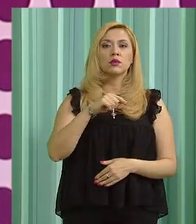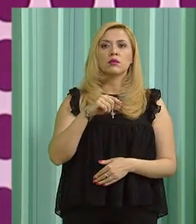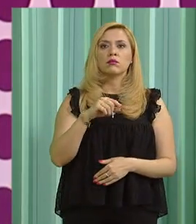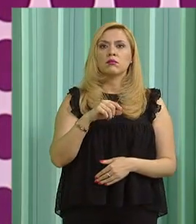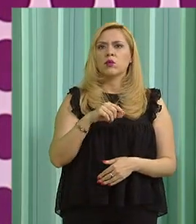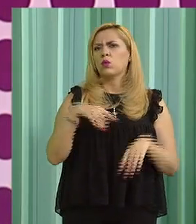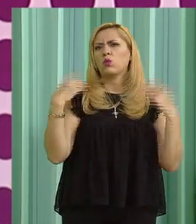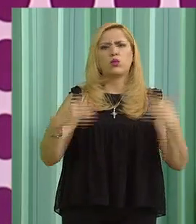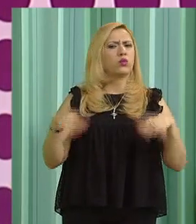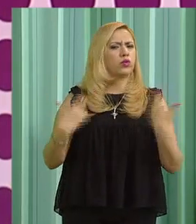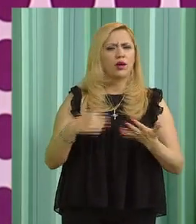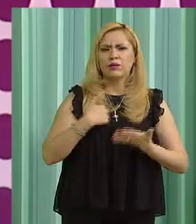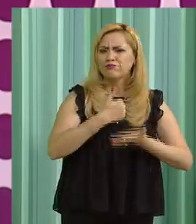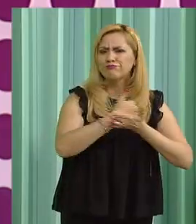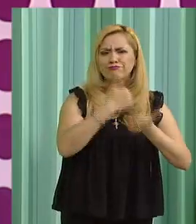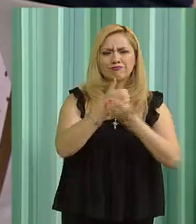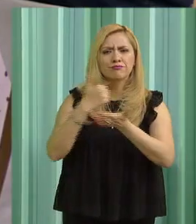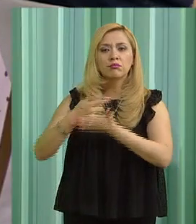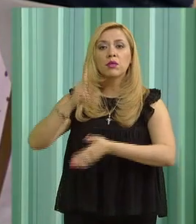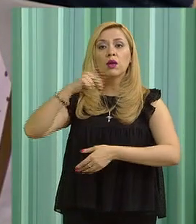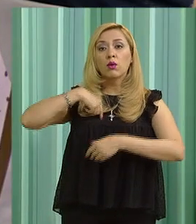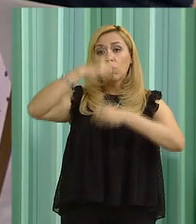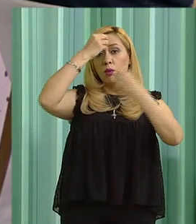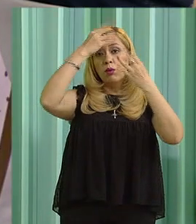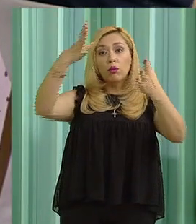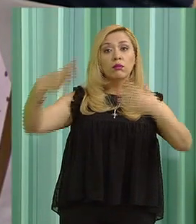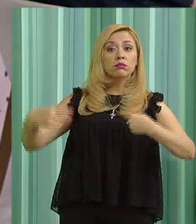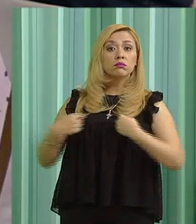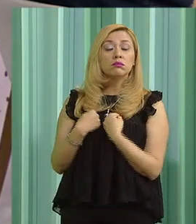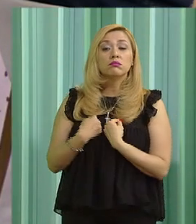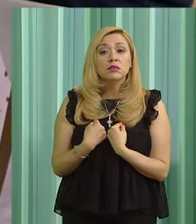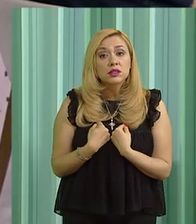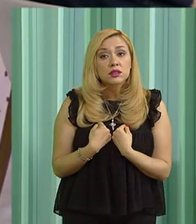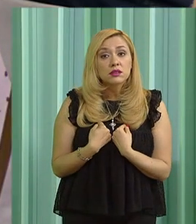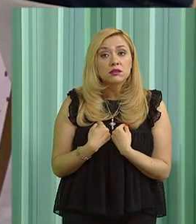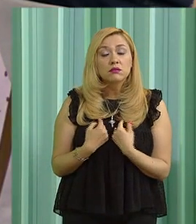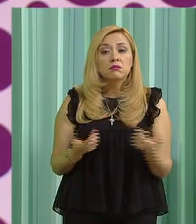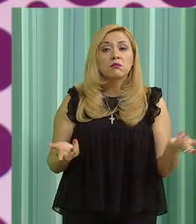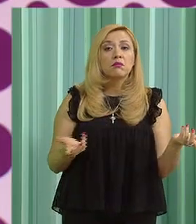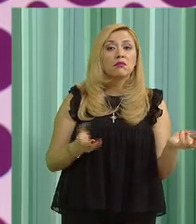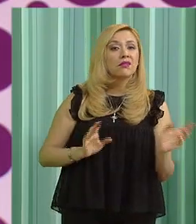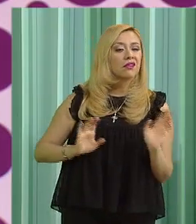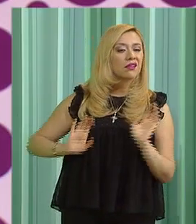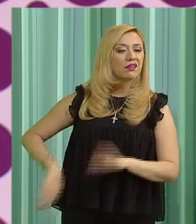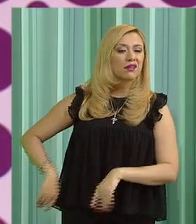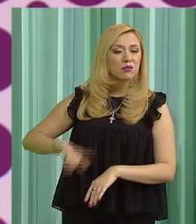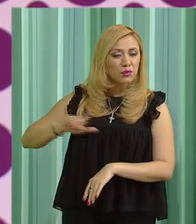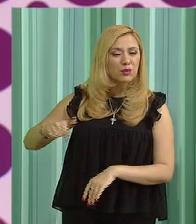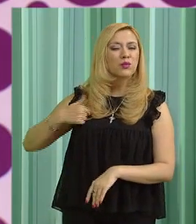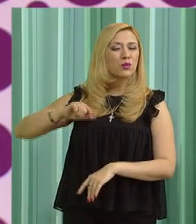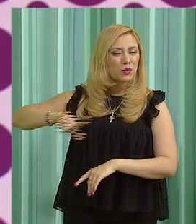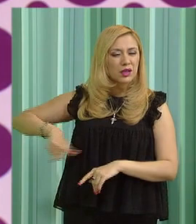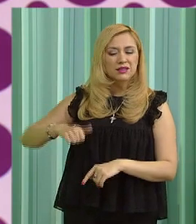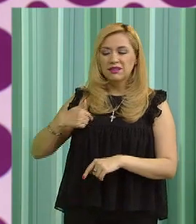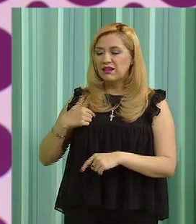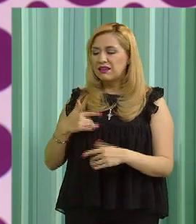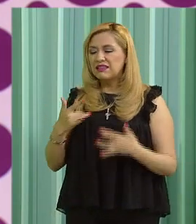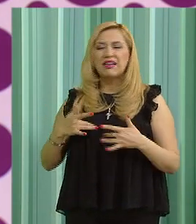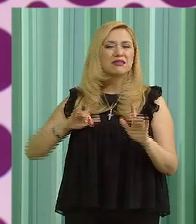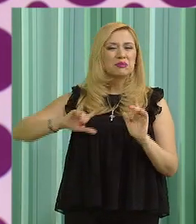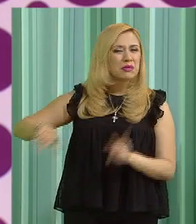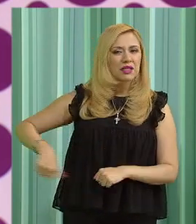podemos ser muy compasivos con los demás, pero a veces nos olvidamos muy fácilmente de nosotros. Por eso es que habrá que hacer un